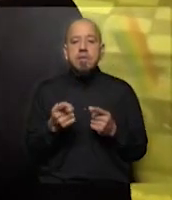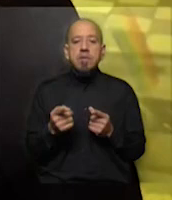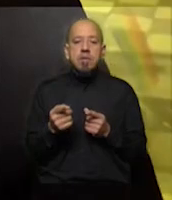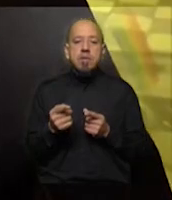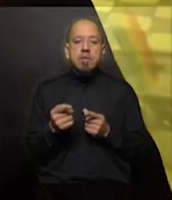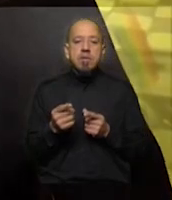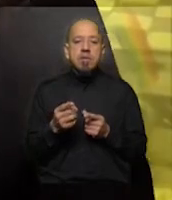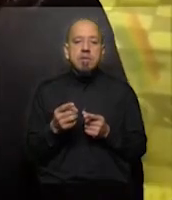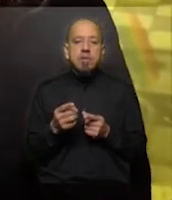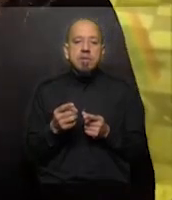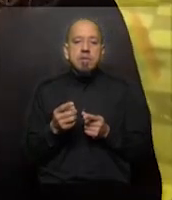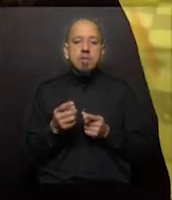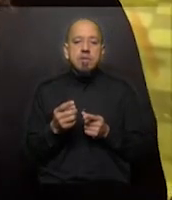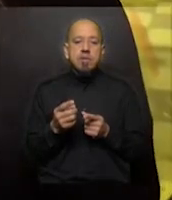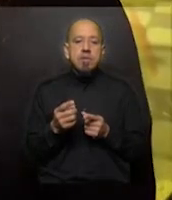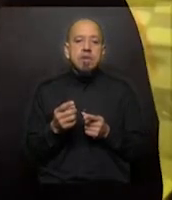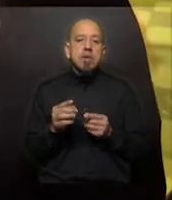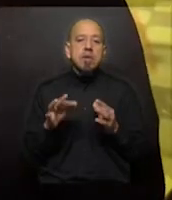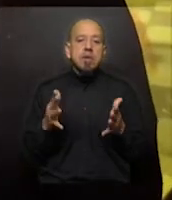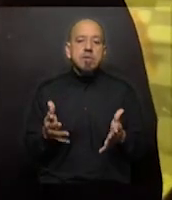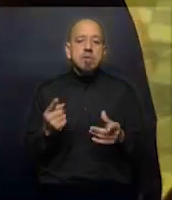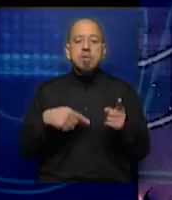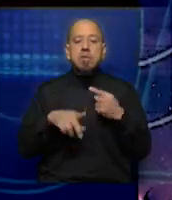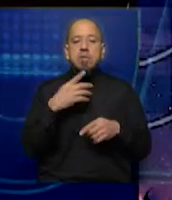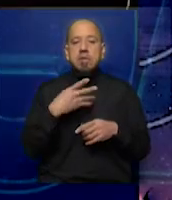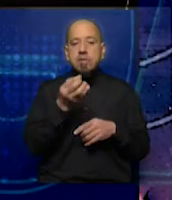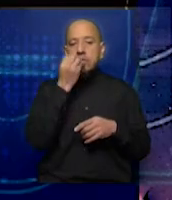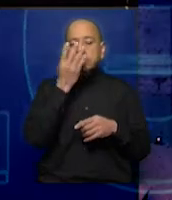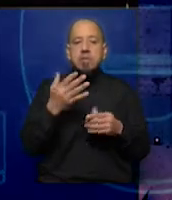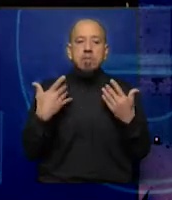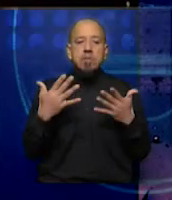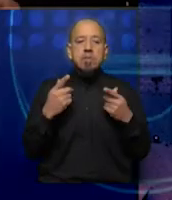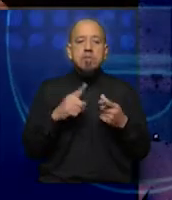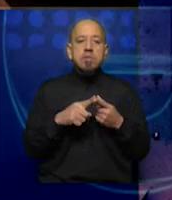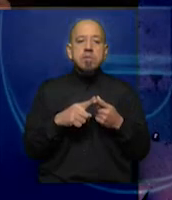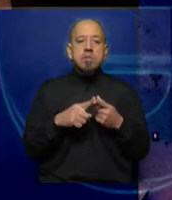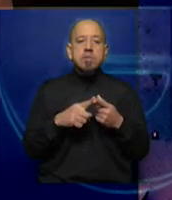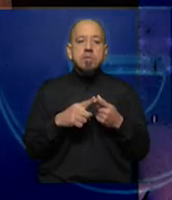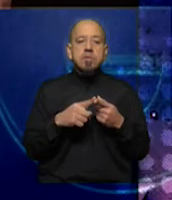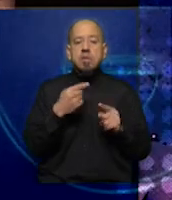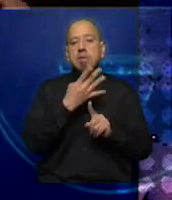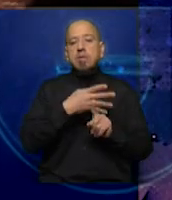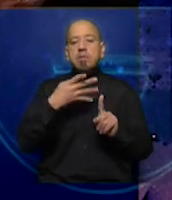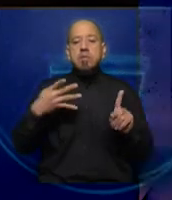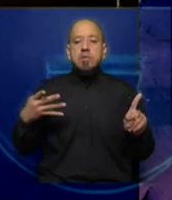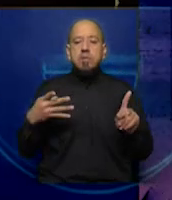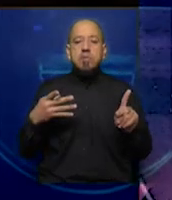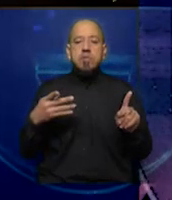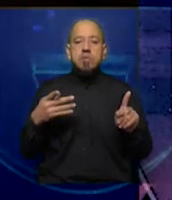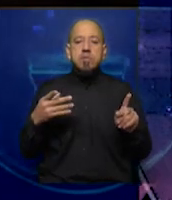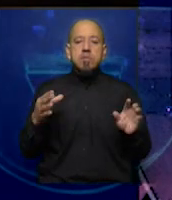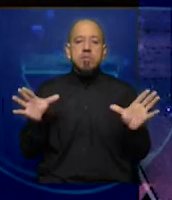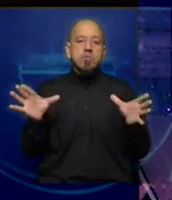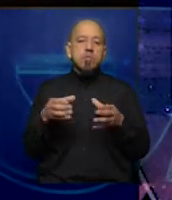Esta es el motivo, es la primavera y la diversidad. Traemos una banda que es... ya todos la